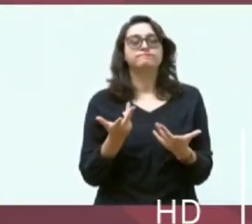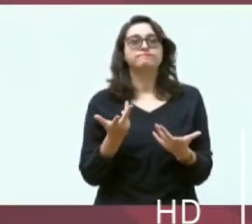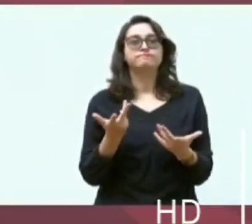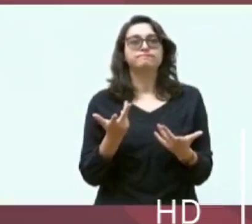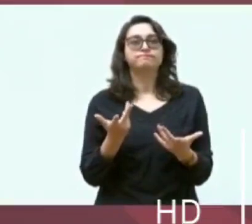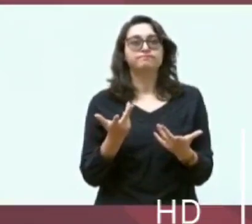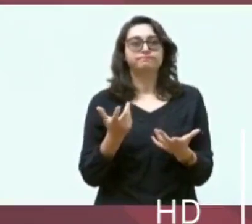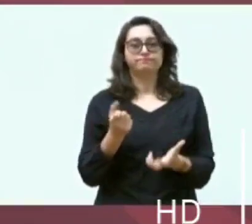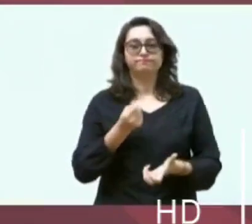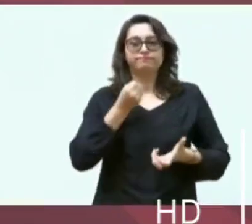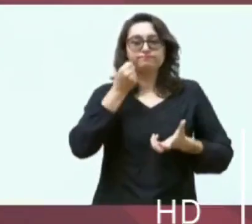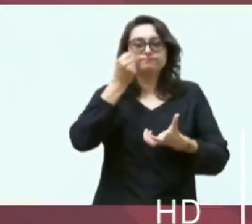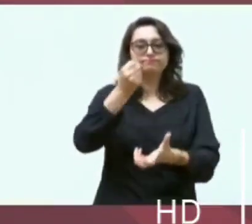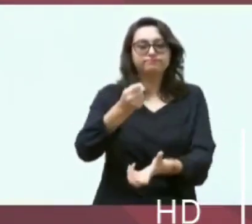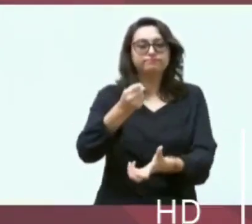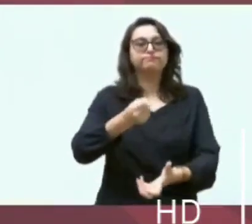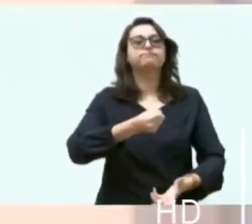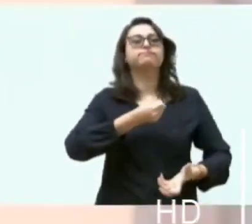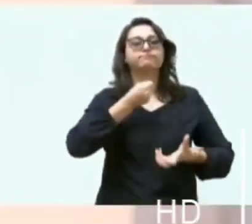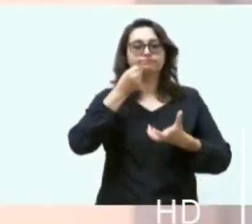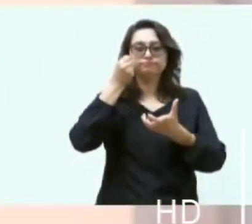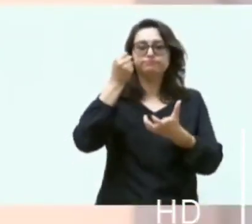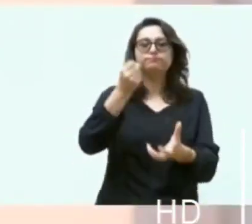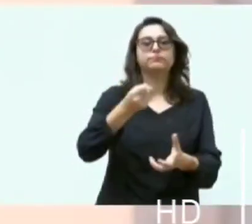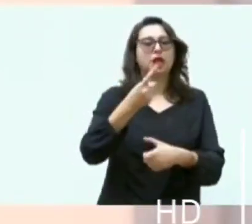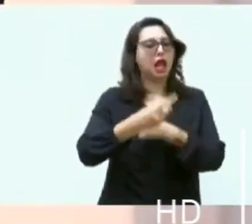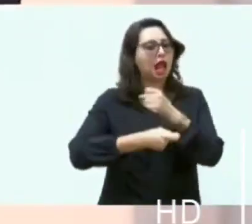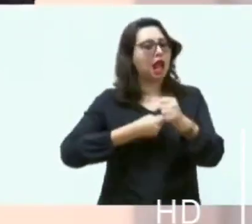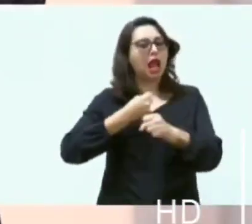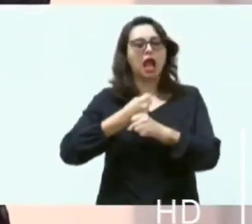más recursos que